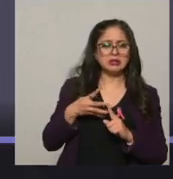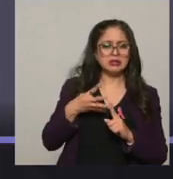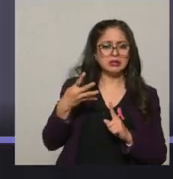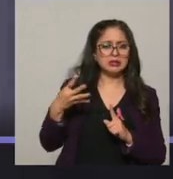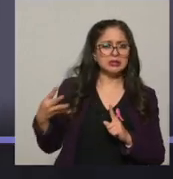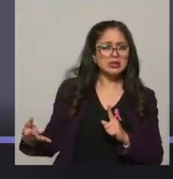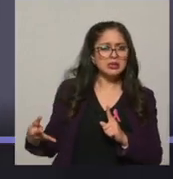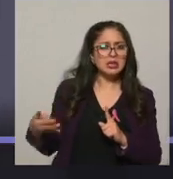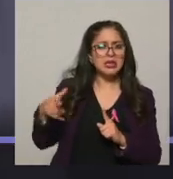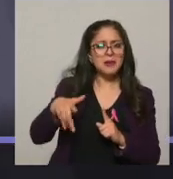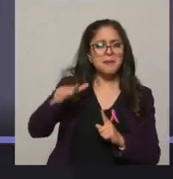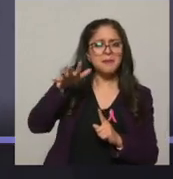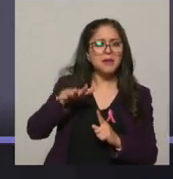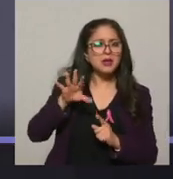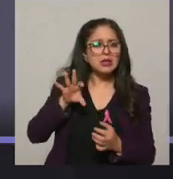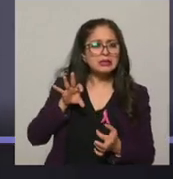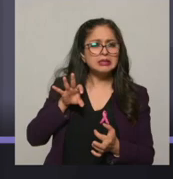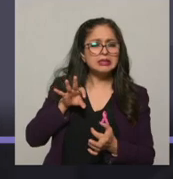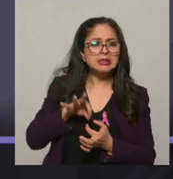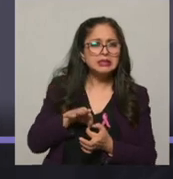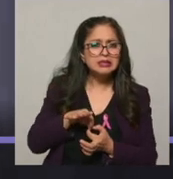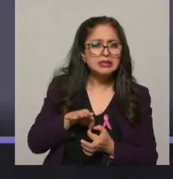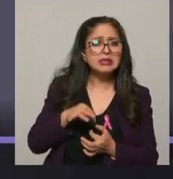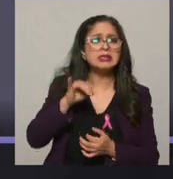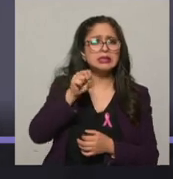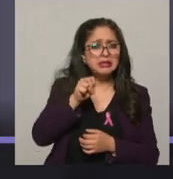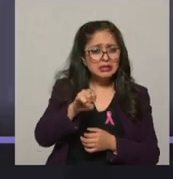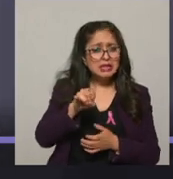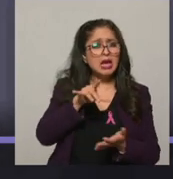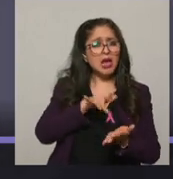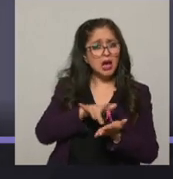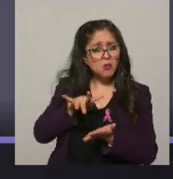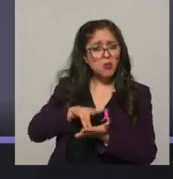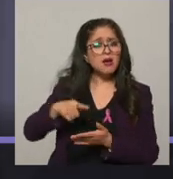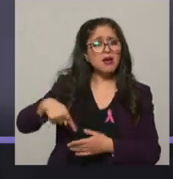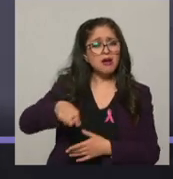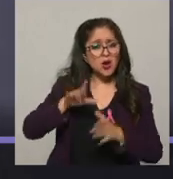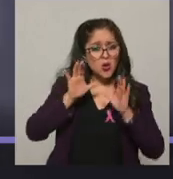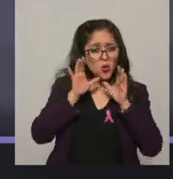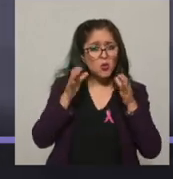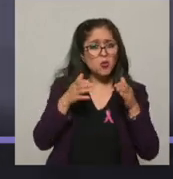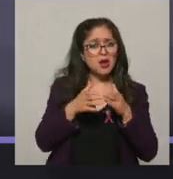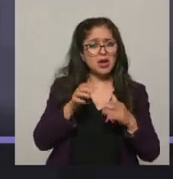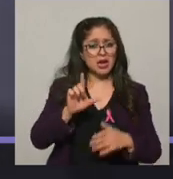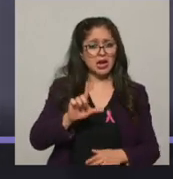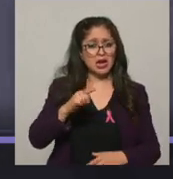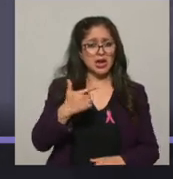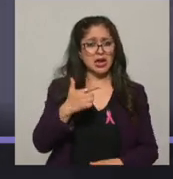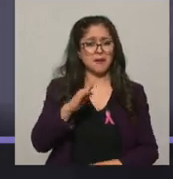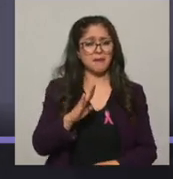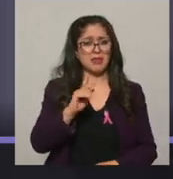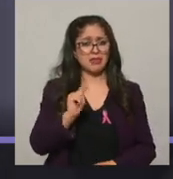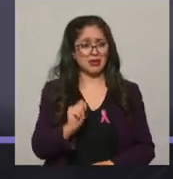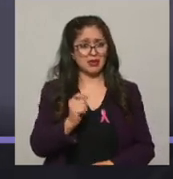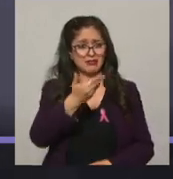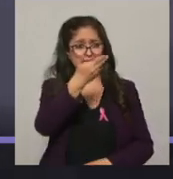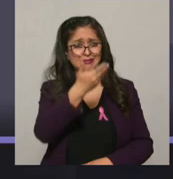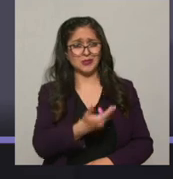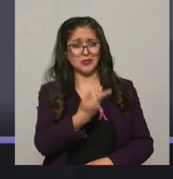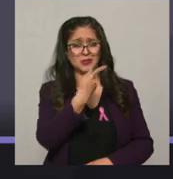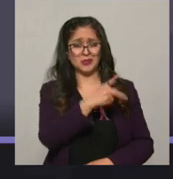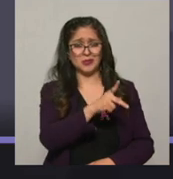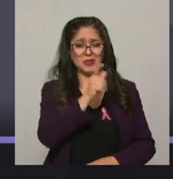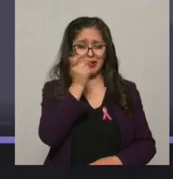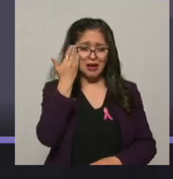la pista de baile de apoyar a la comunidad LGBT desde una figura como la de Andrés Manuel en una coyuntura de